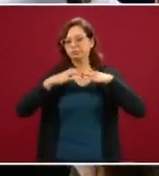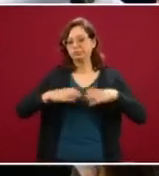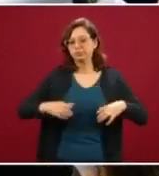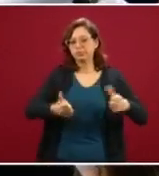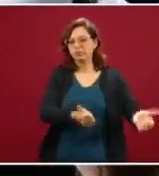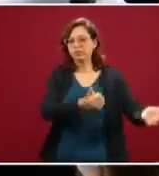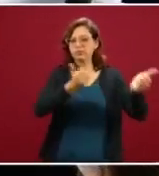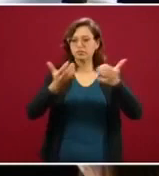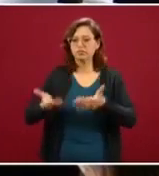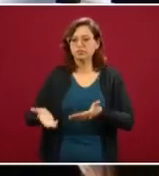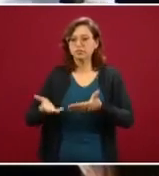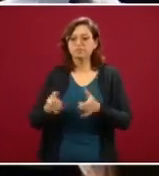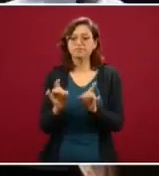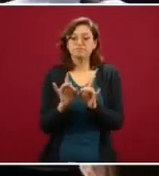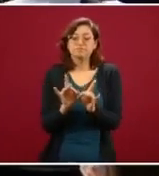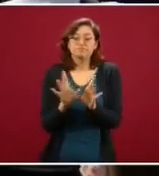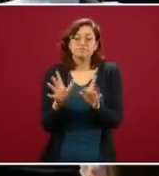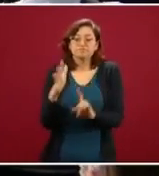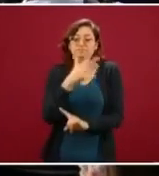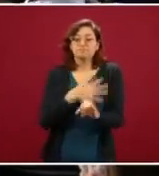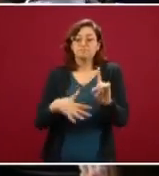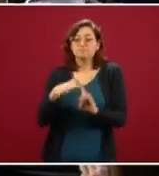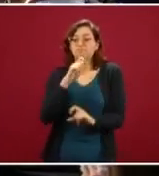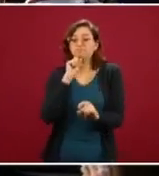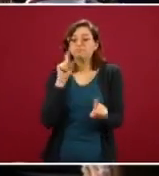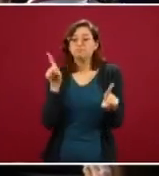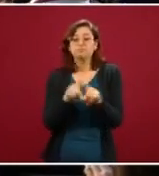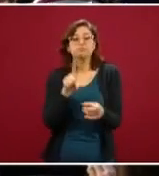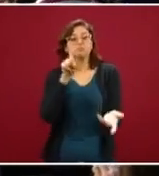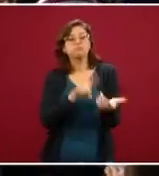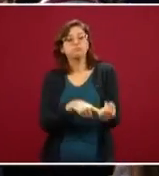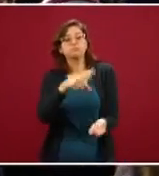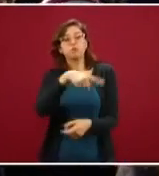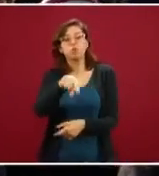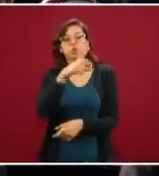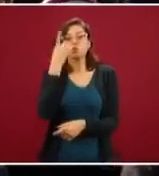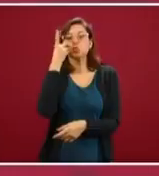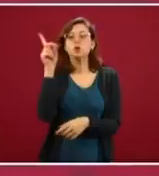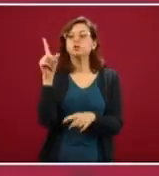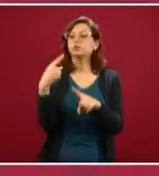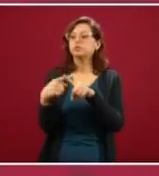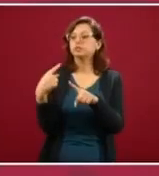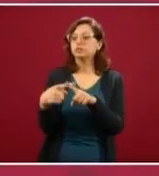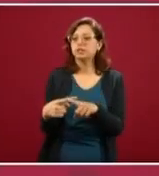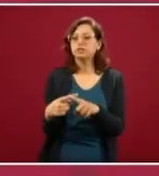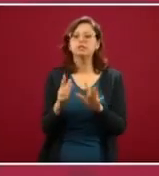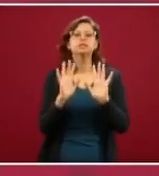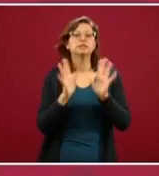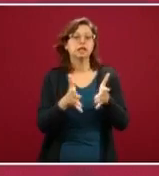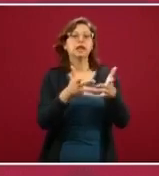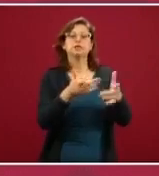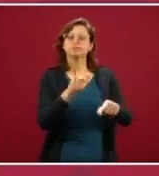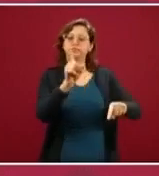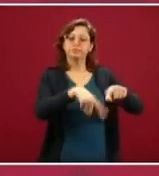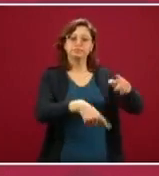y la situación también de la propiedad de la mina. Ya nos entregaron la